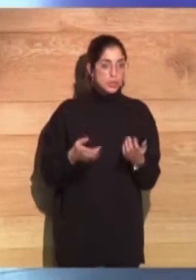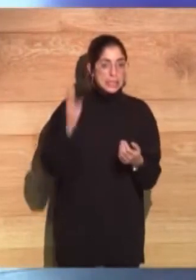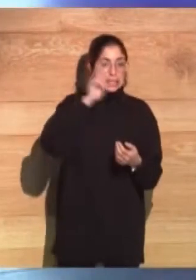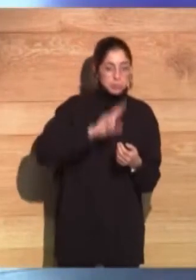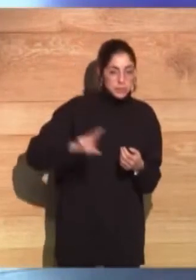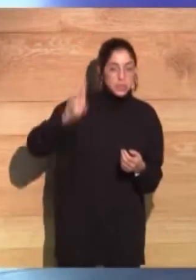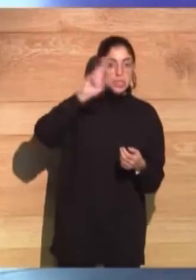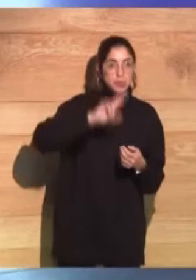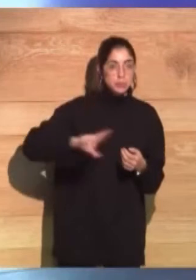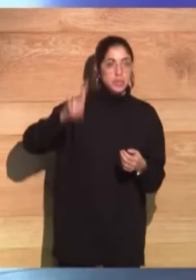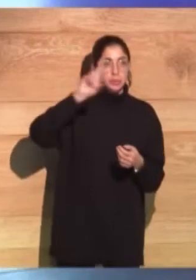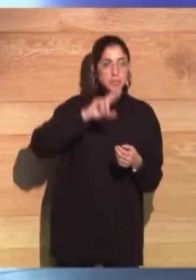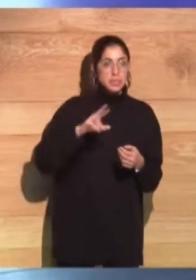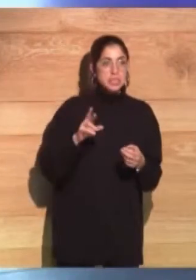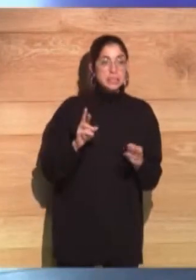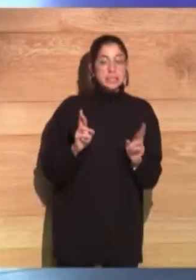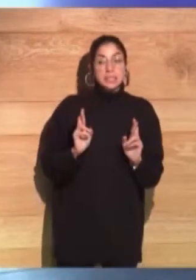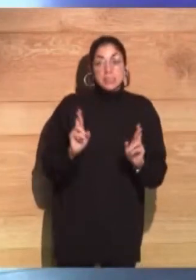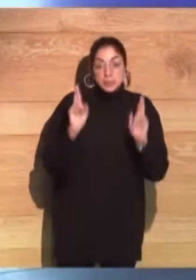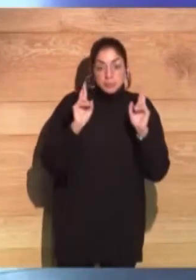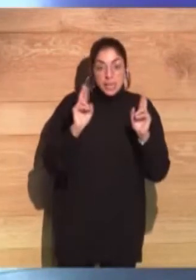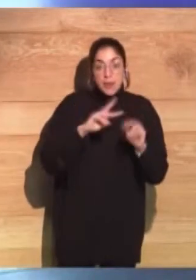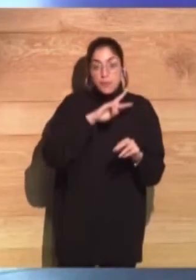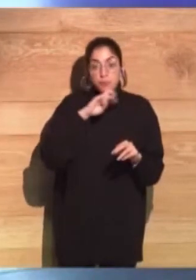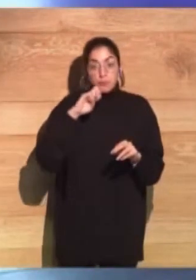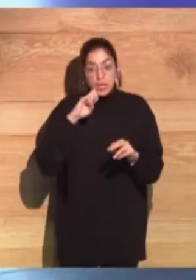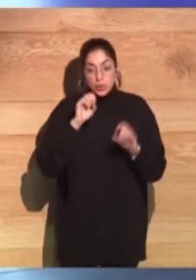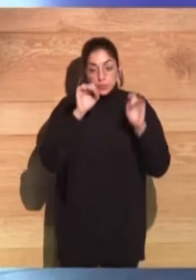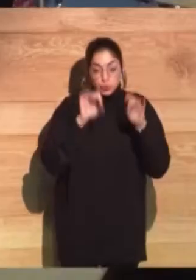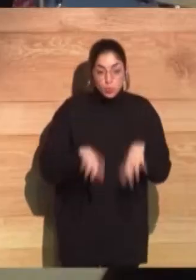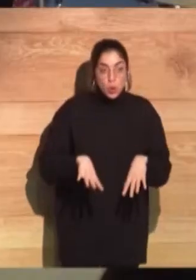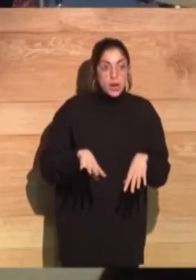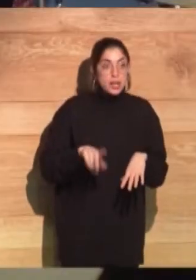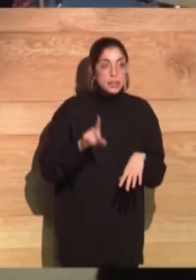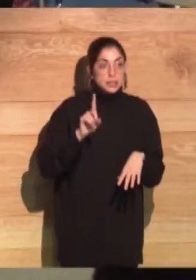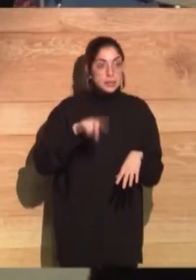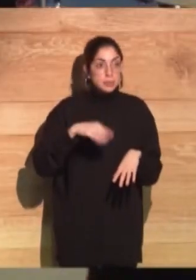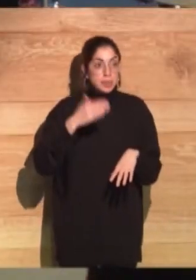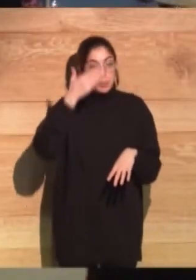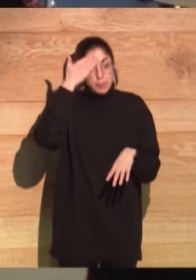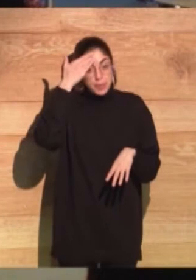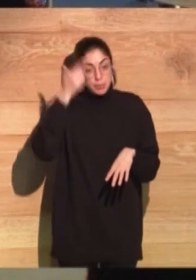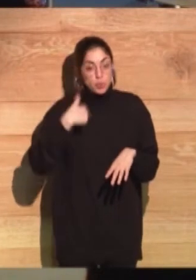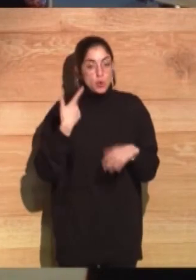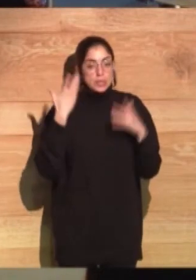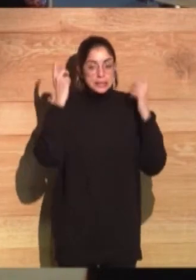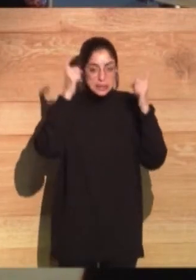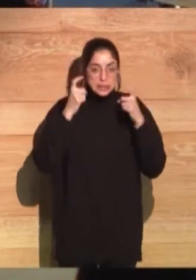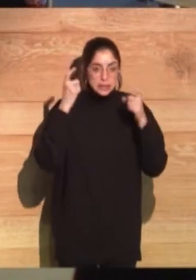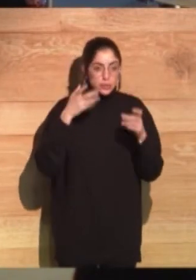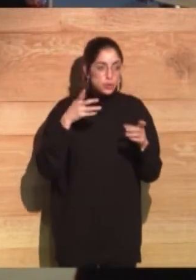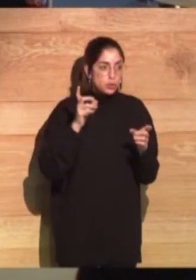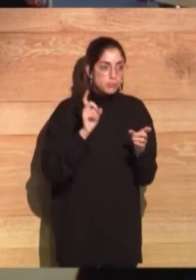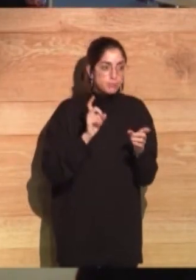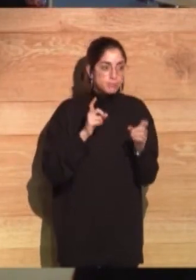Repetir y esperar que tengan los mismos valores, principios que yo he tratado de inculcarles.